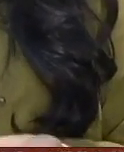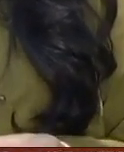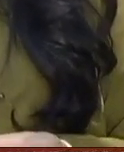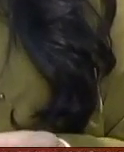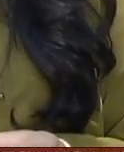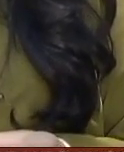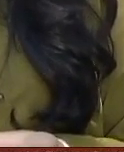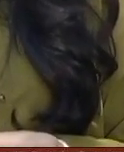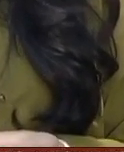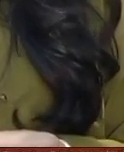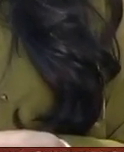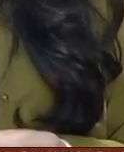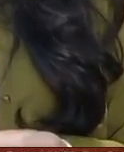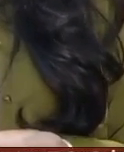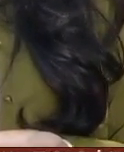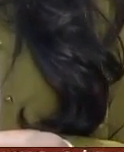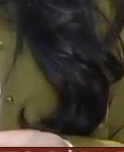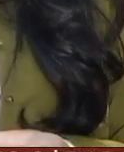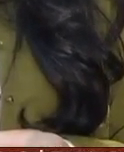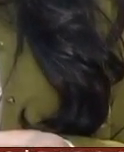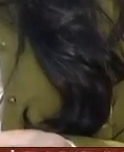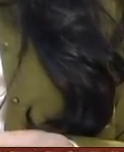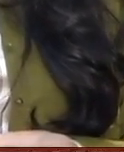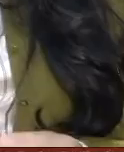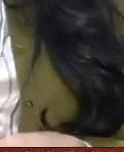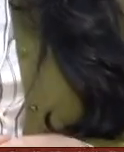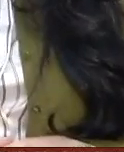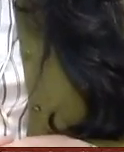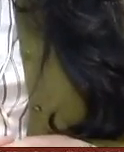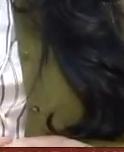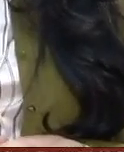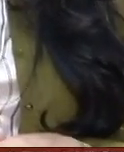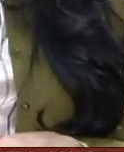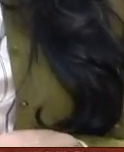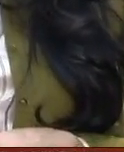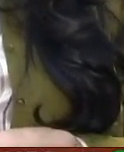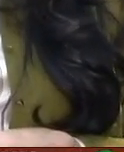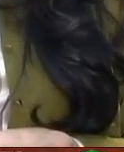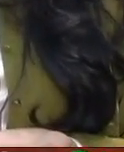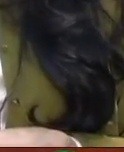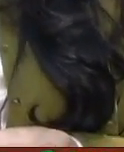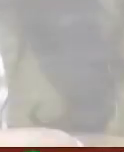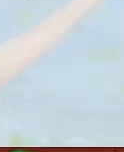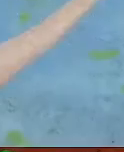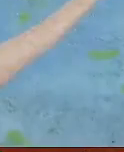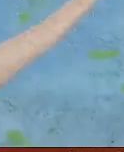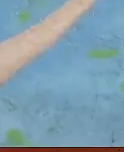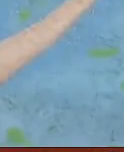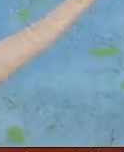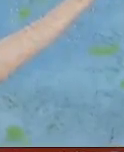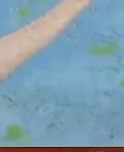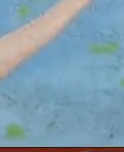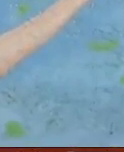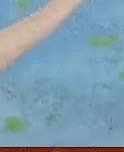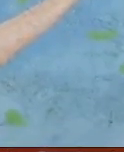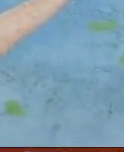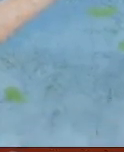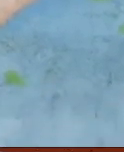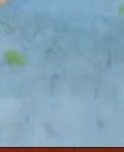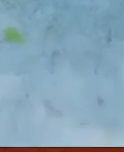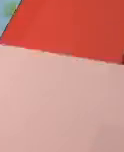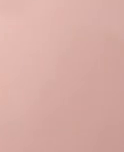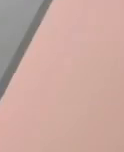esto. Entonces, pues es realmente un proyecto de mucho impacto social. Para México al Día, Liliana Sotelo.